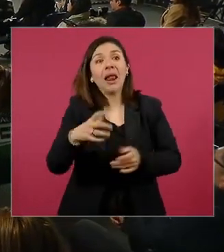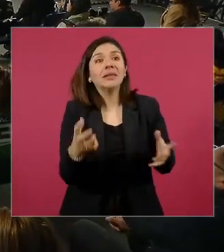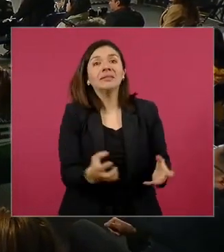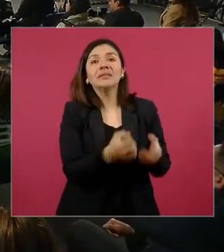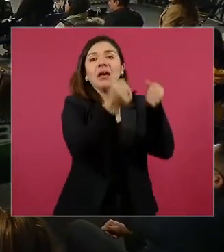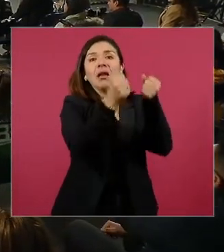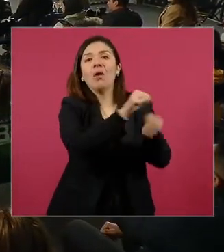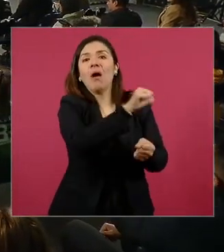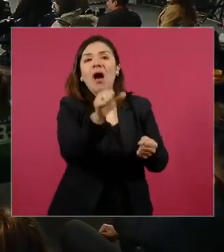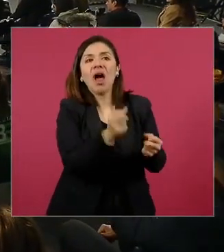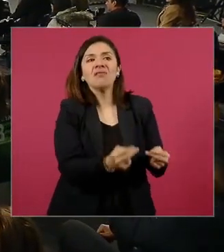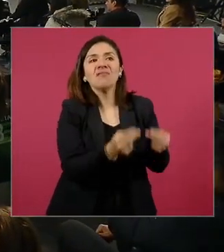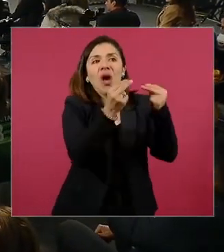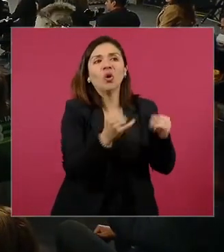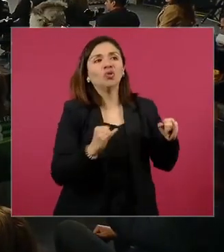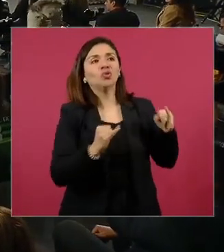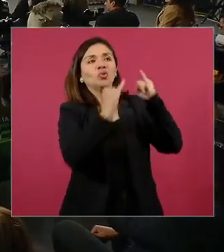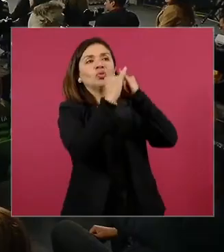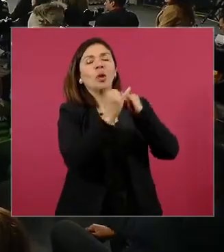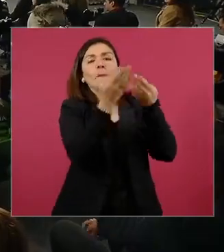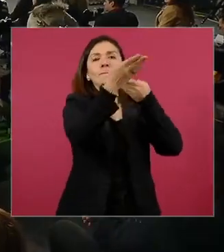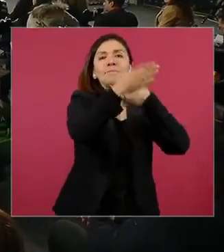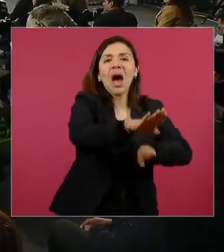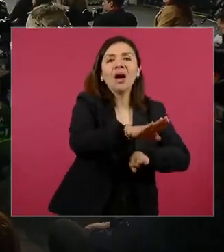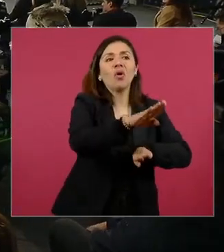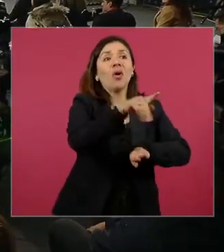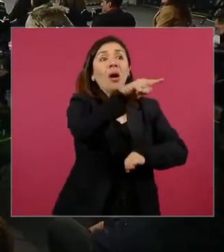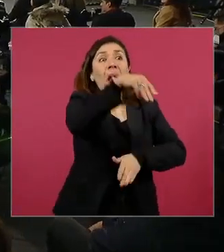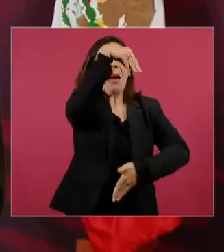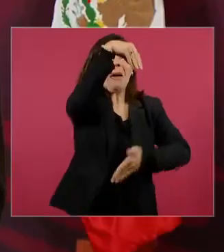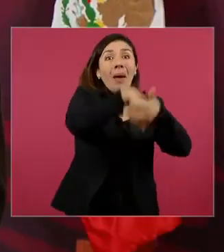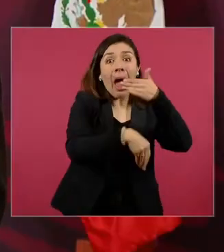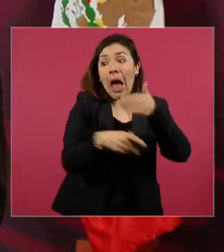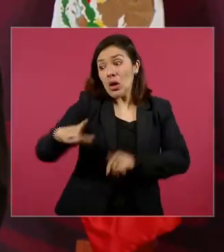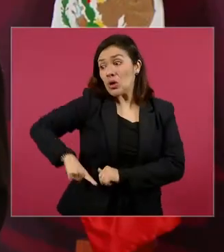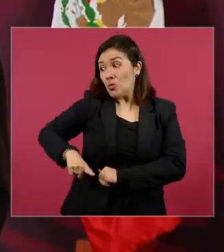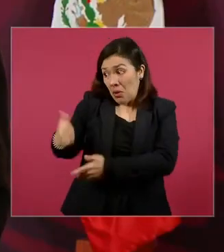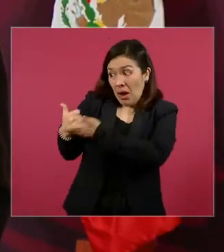rescatar a instituciones financieras en quiebra,